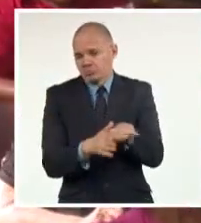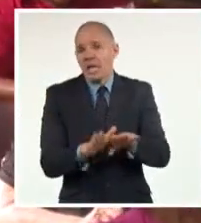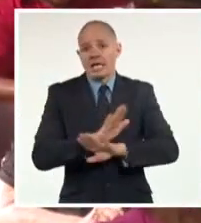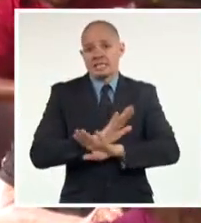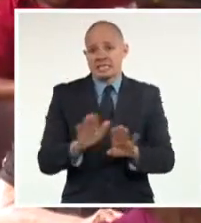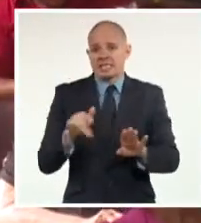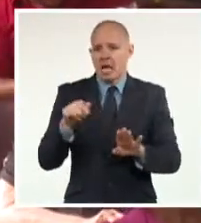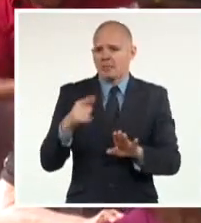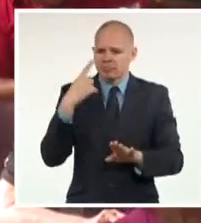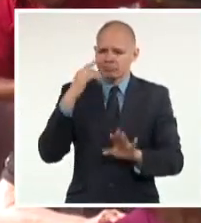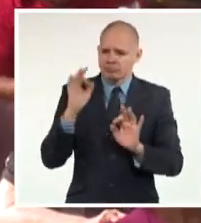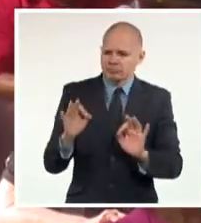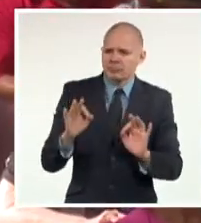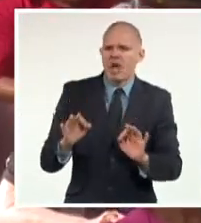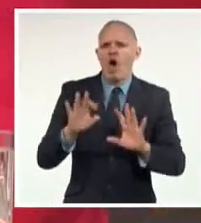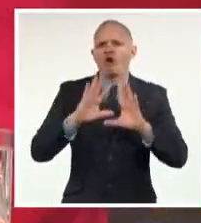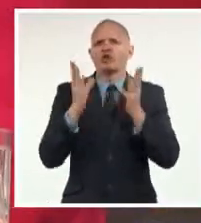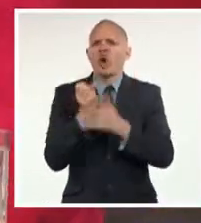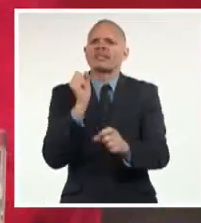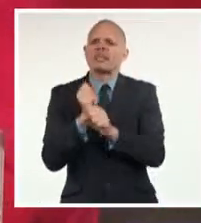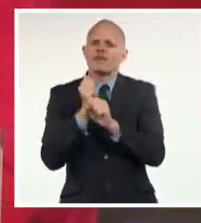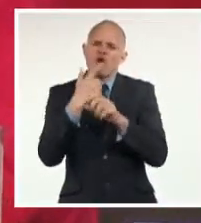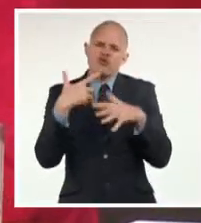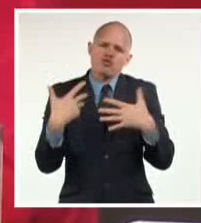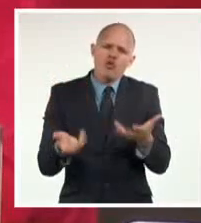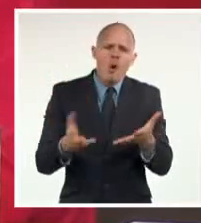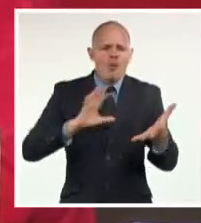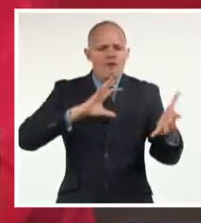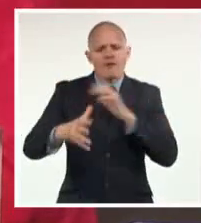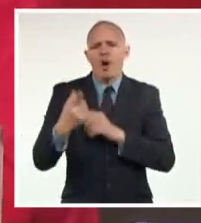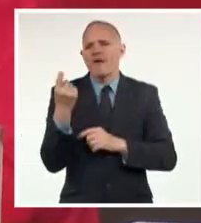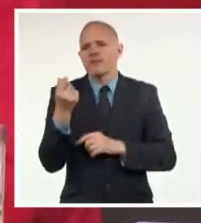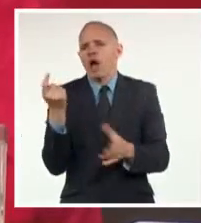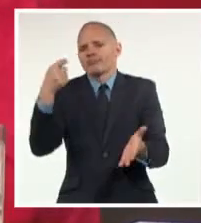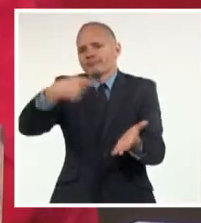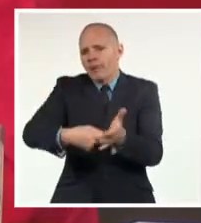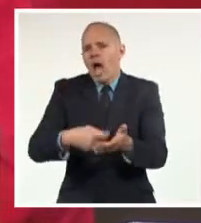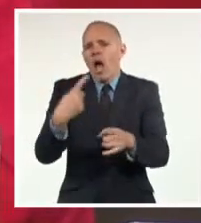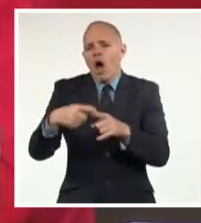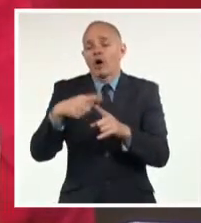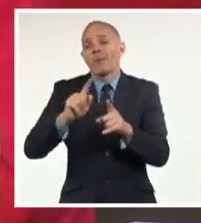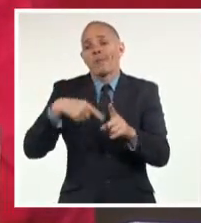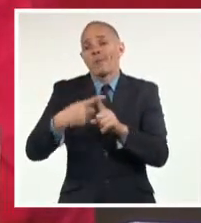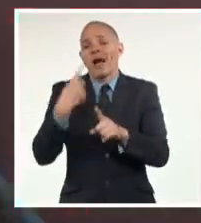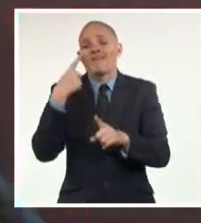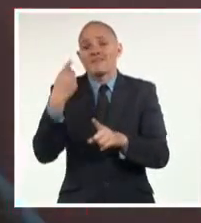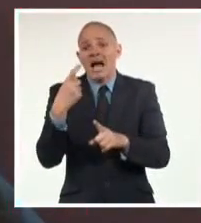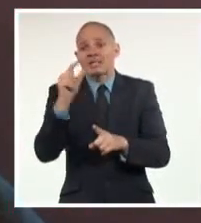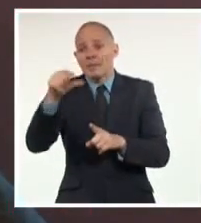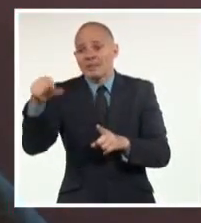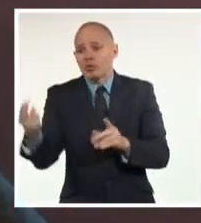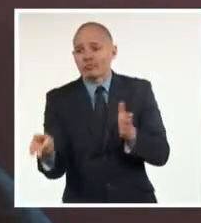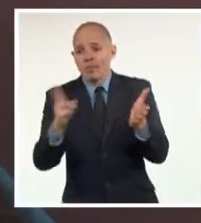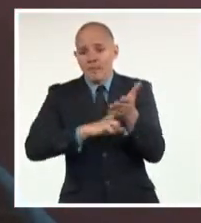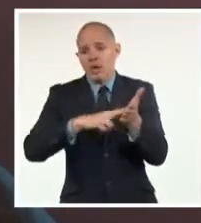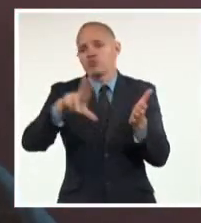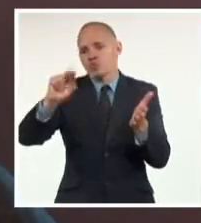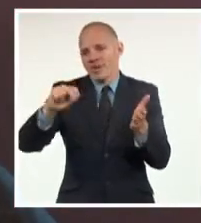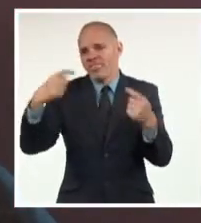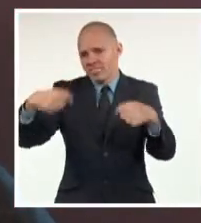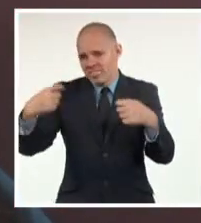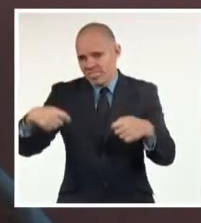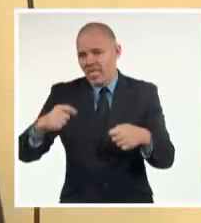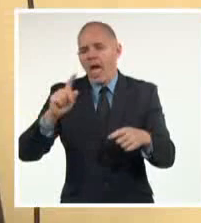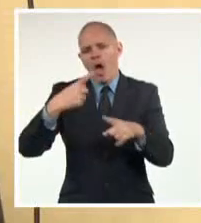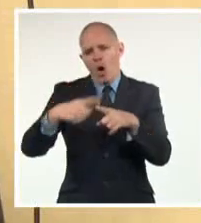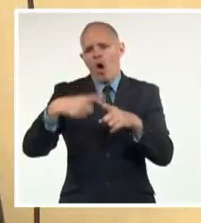como superación, trabajo multimedial, necesidad de ingreso de nuevos profesionales al sector, integración de agendas políticas, mediáticas